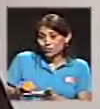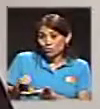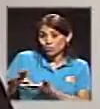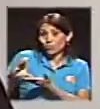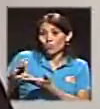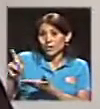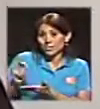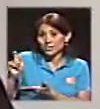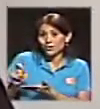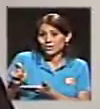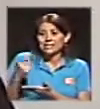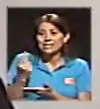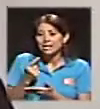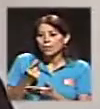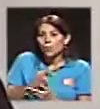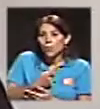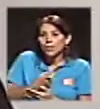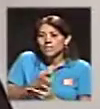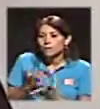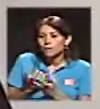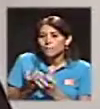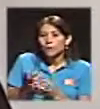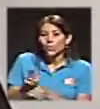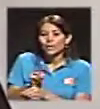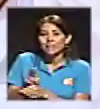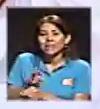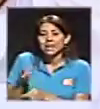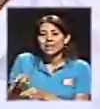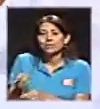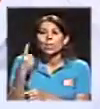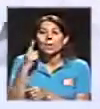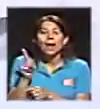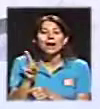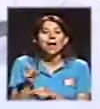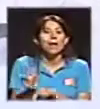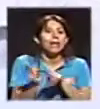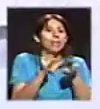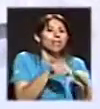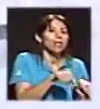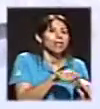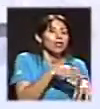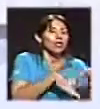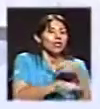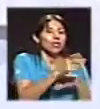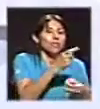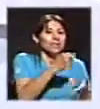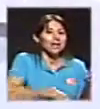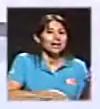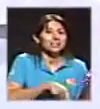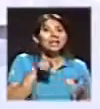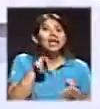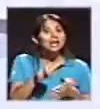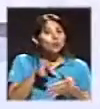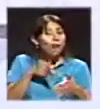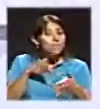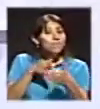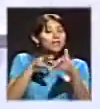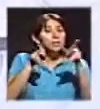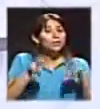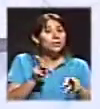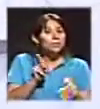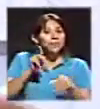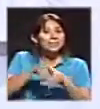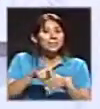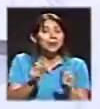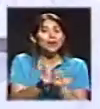estos recursos para financiar déficits fiscales. Y eso atenta contra los mismos intereses de las personas que participan, por ejemplo, en los fondos de pensiones. ¿Por qué? Porque en la medida en